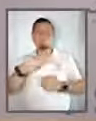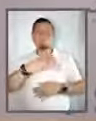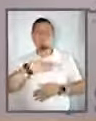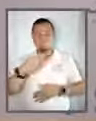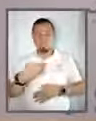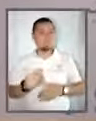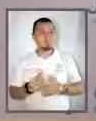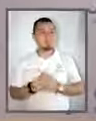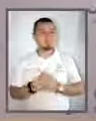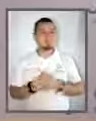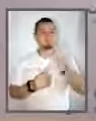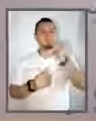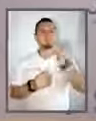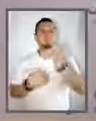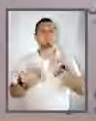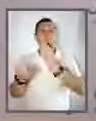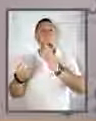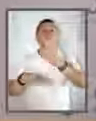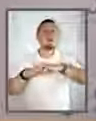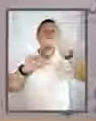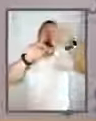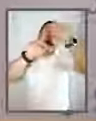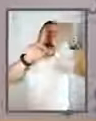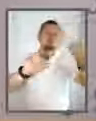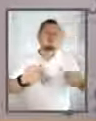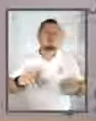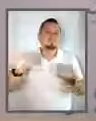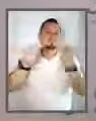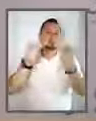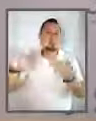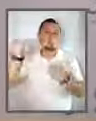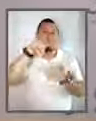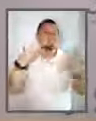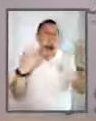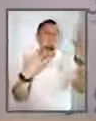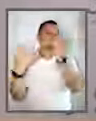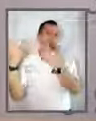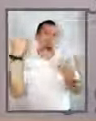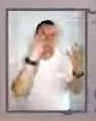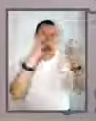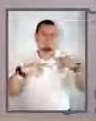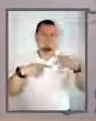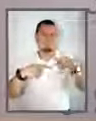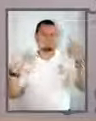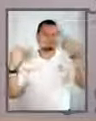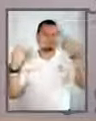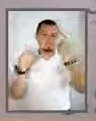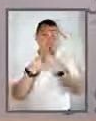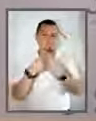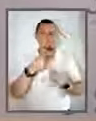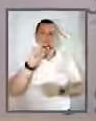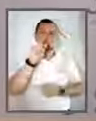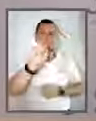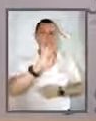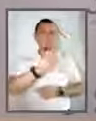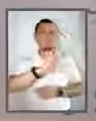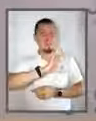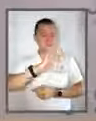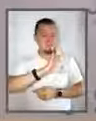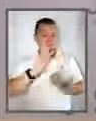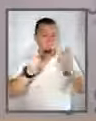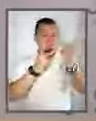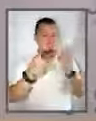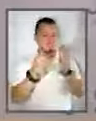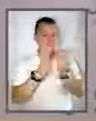ahí no queremos entrar como en mayor debate o en mayor discusión, simplemente decir que sí hay pruebas que están